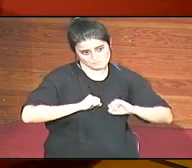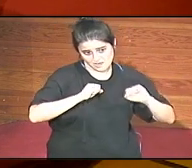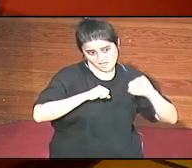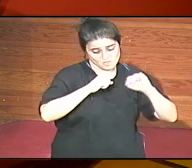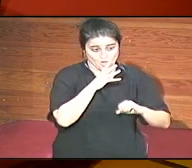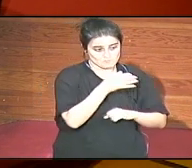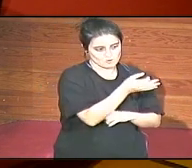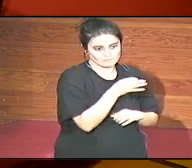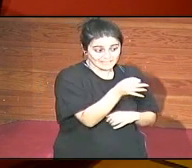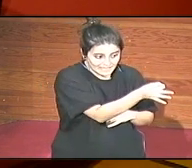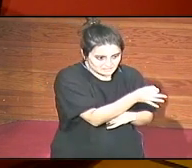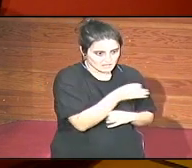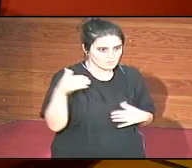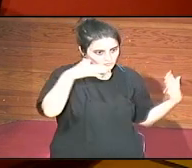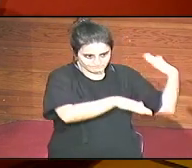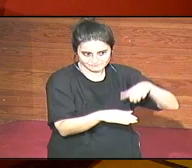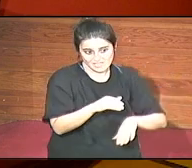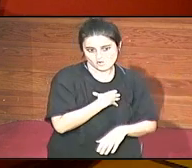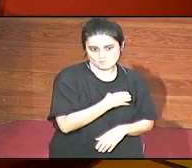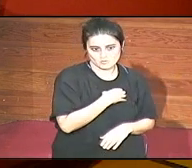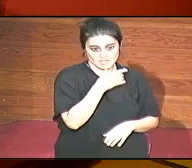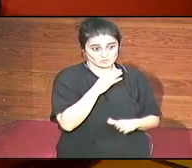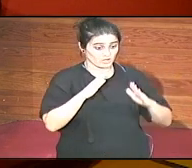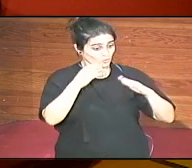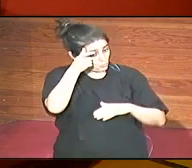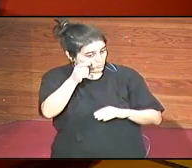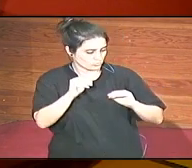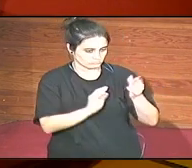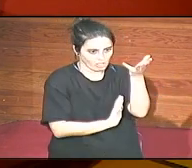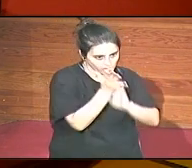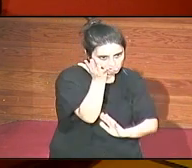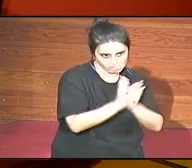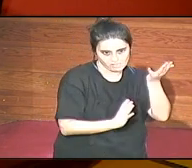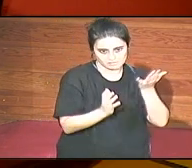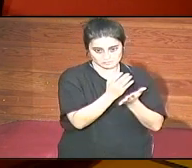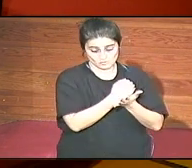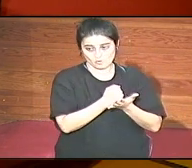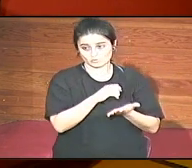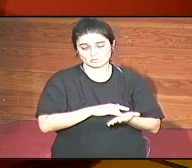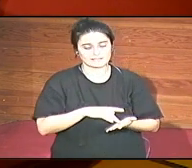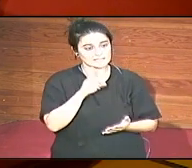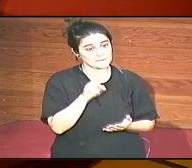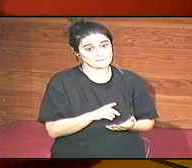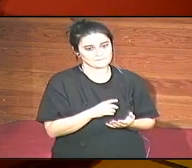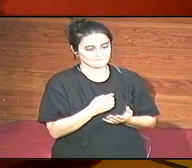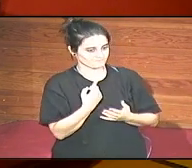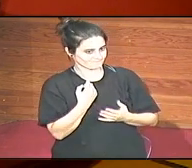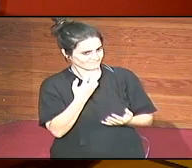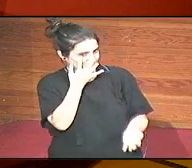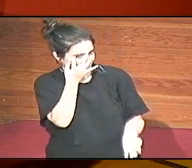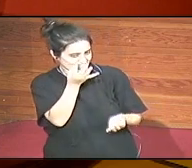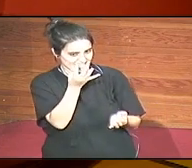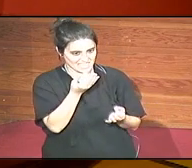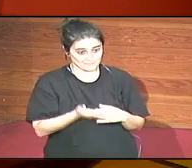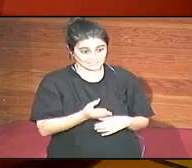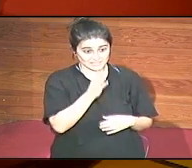no querían regresar de hecho les habían quemado la aldea fue un detalle como muy significativo aunque